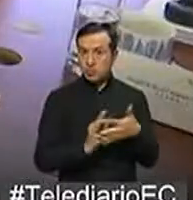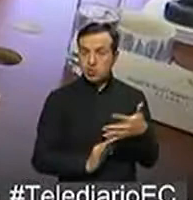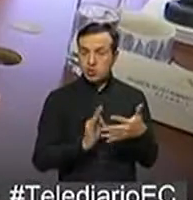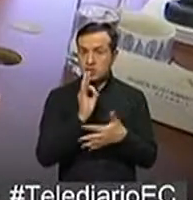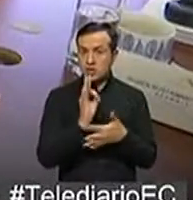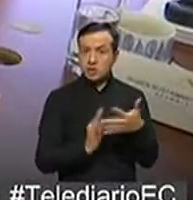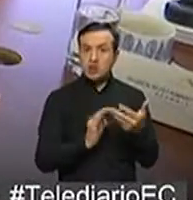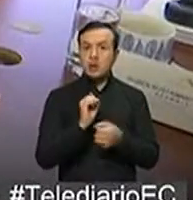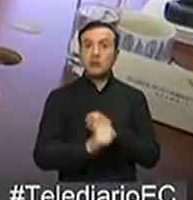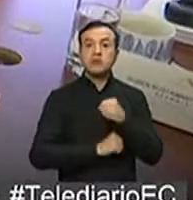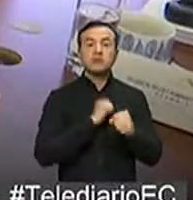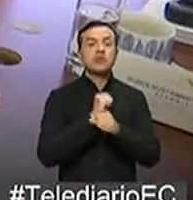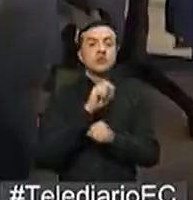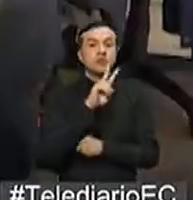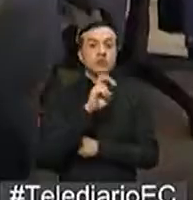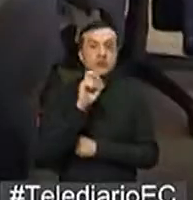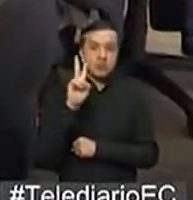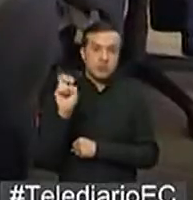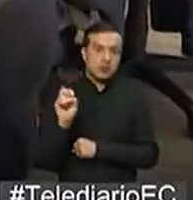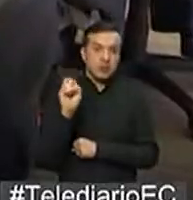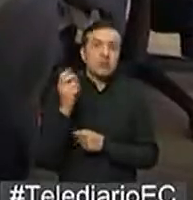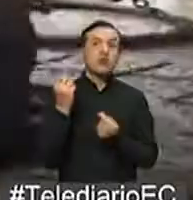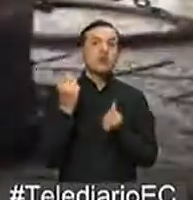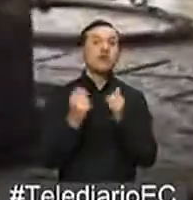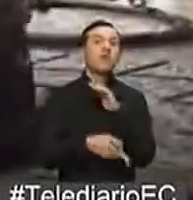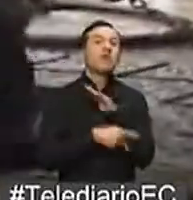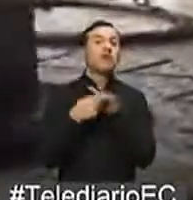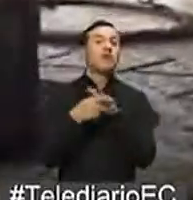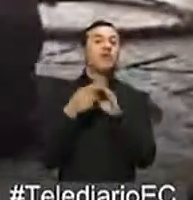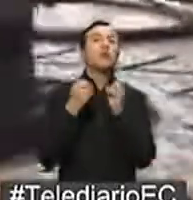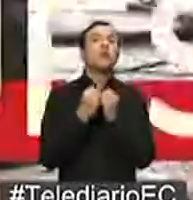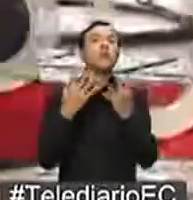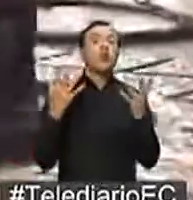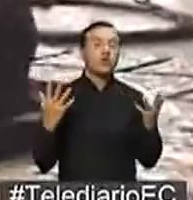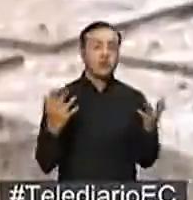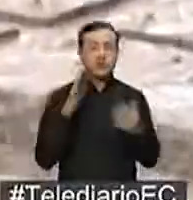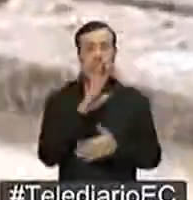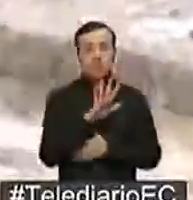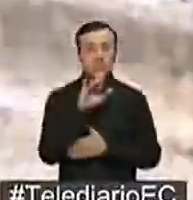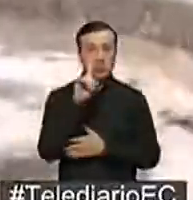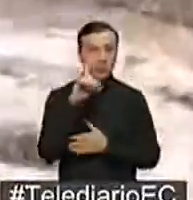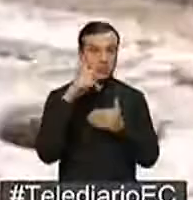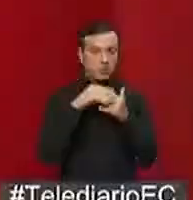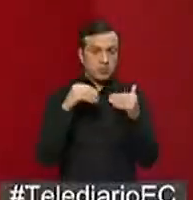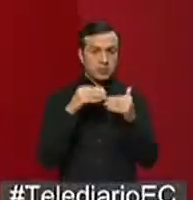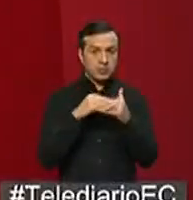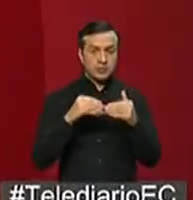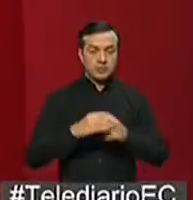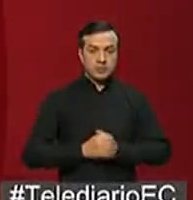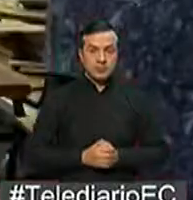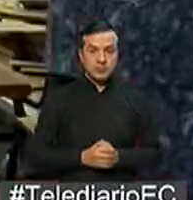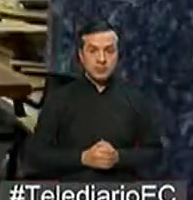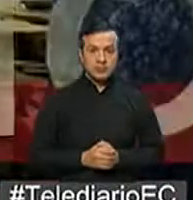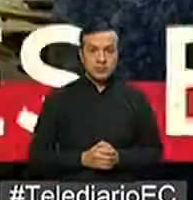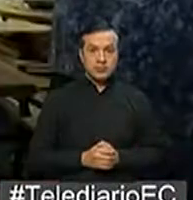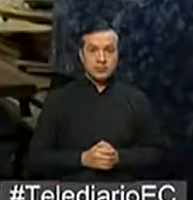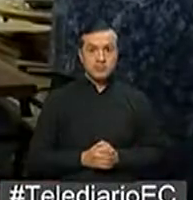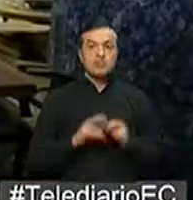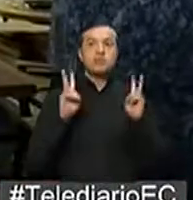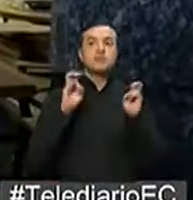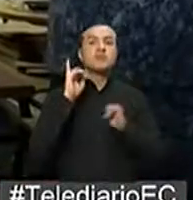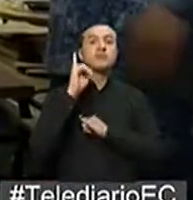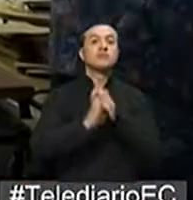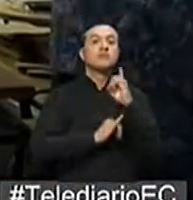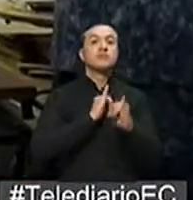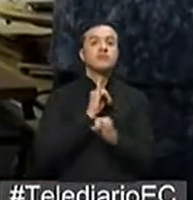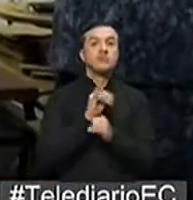presupuestaria 2020. El precio del petróleo se mantendrá en 51 dólares. En lo